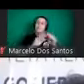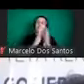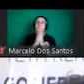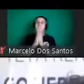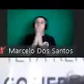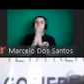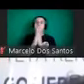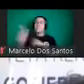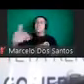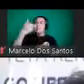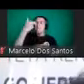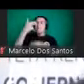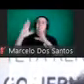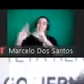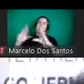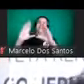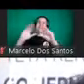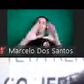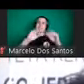realizando,